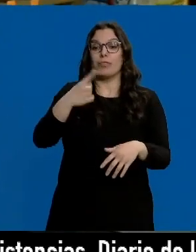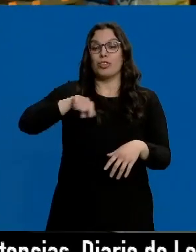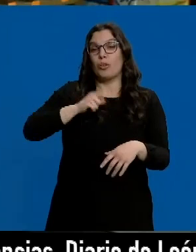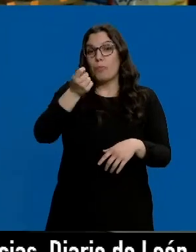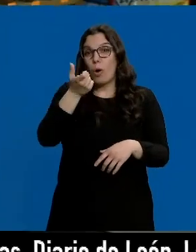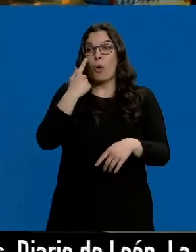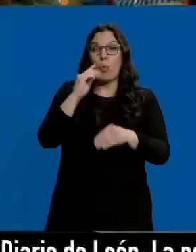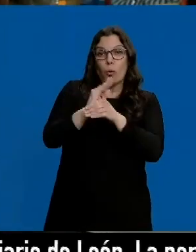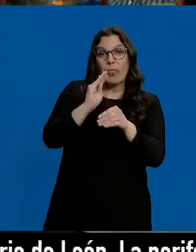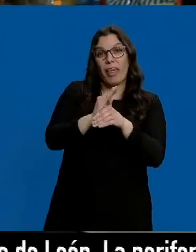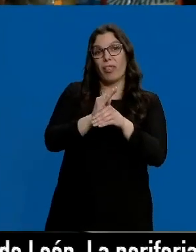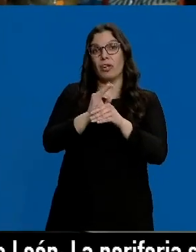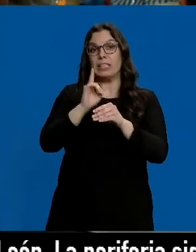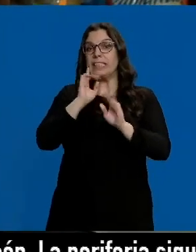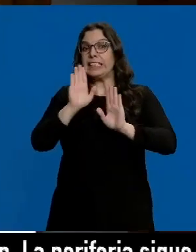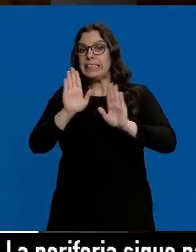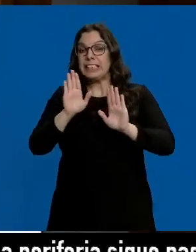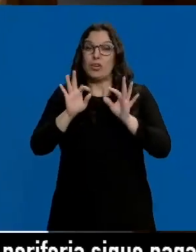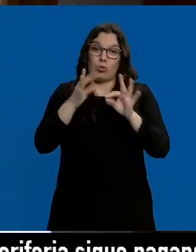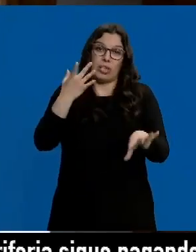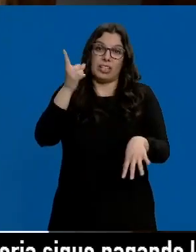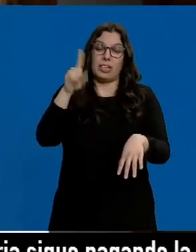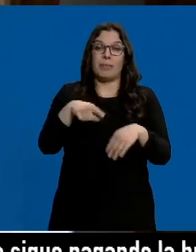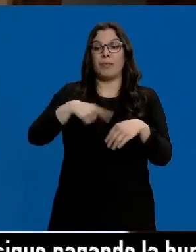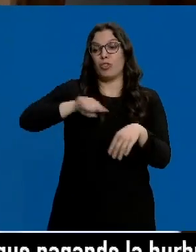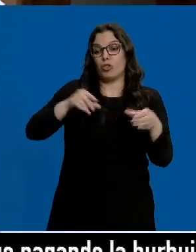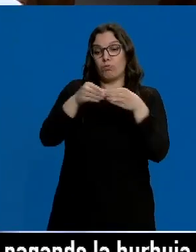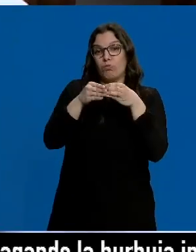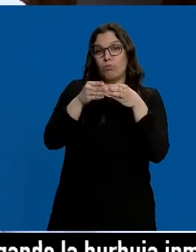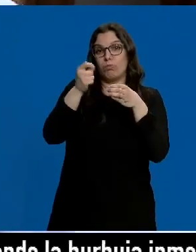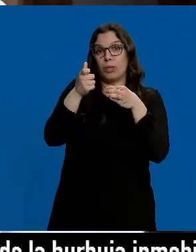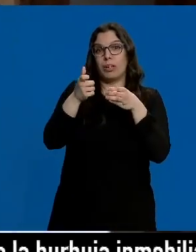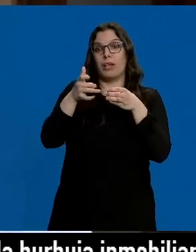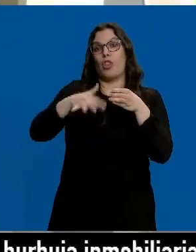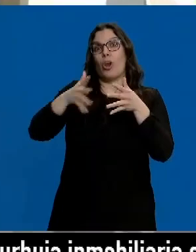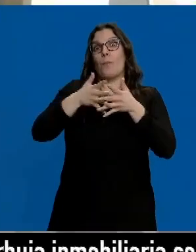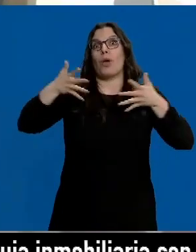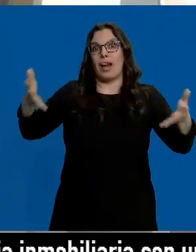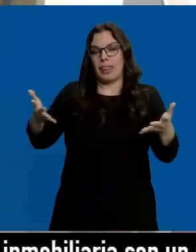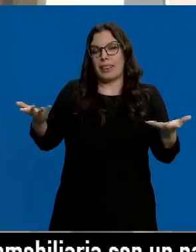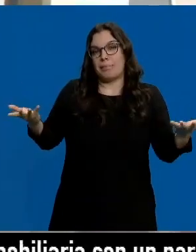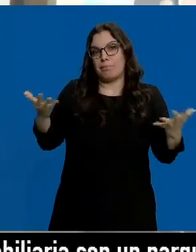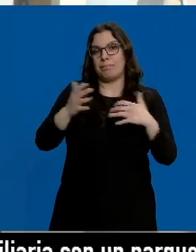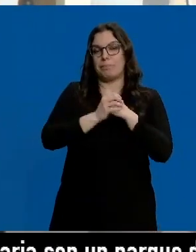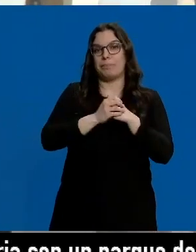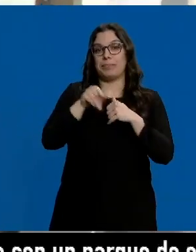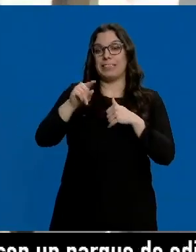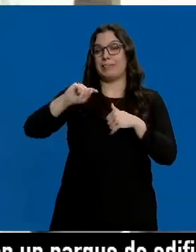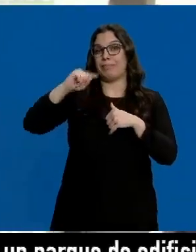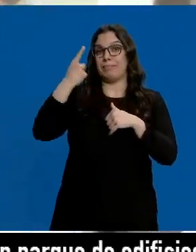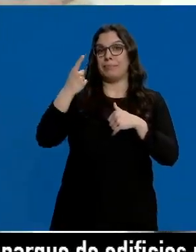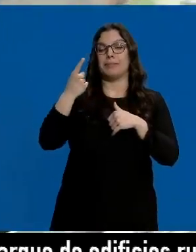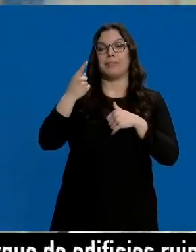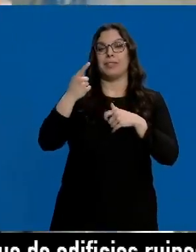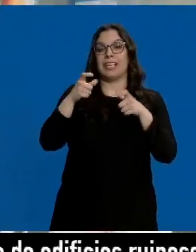poquitos, hemos tenido cuidado y suerte. Somos poquita gente en un espacio muy grande. Sobre todo ese, el escaso